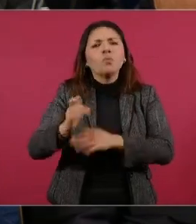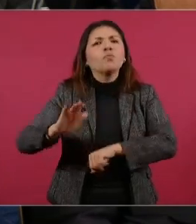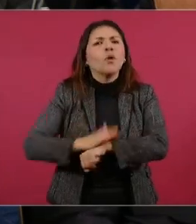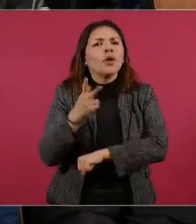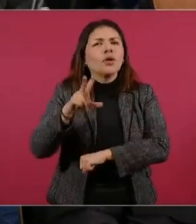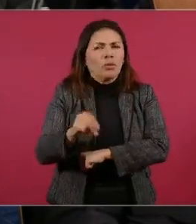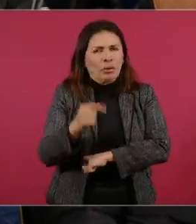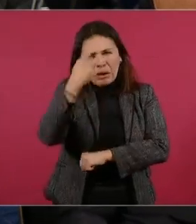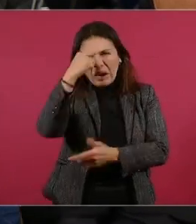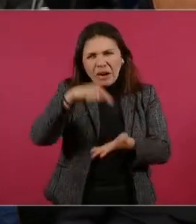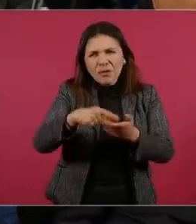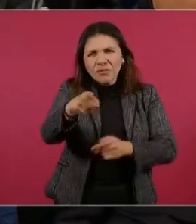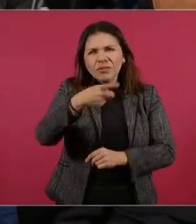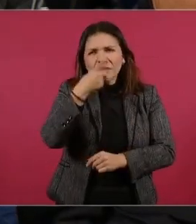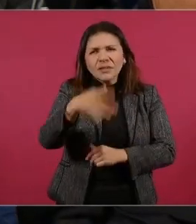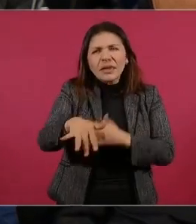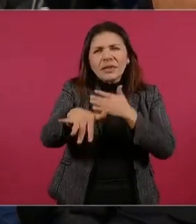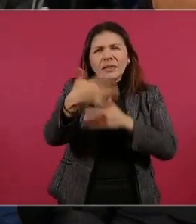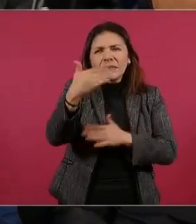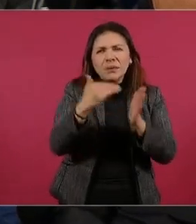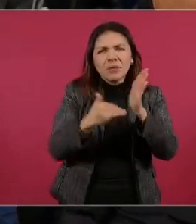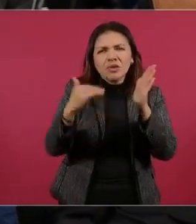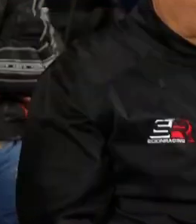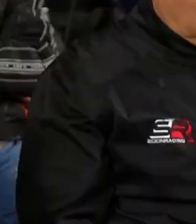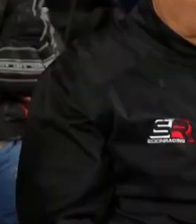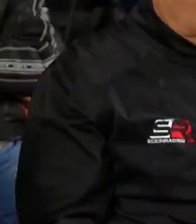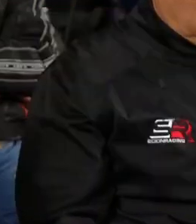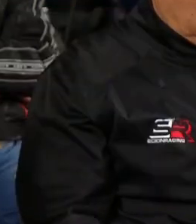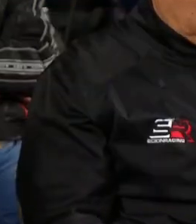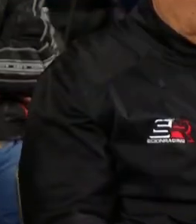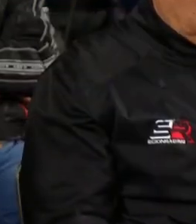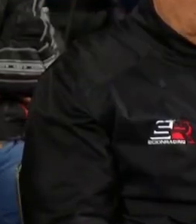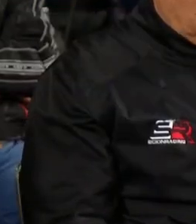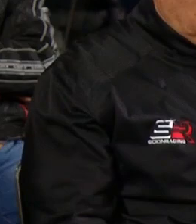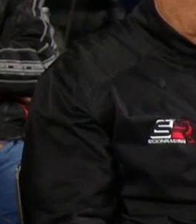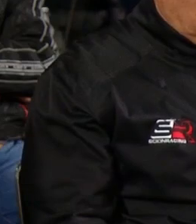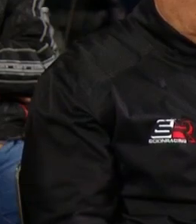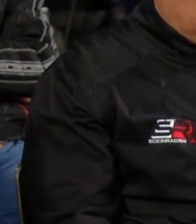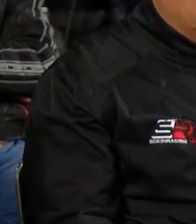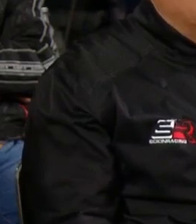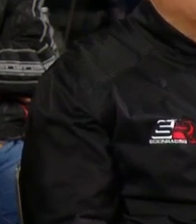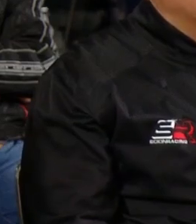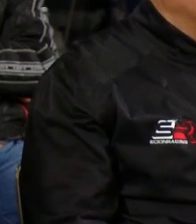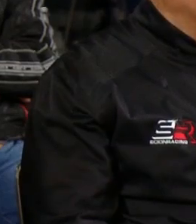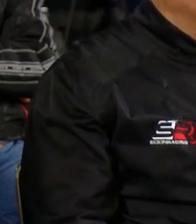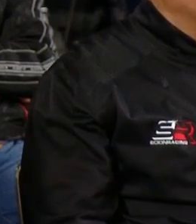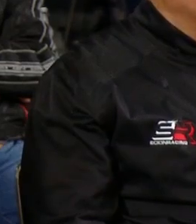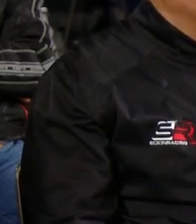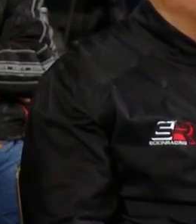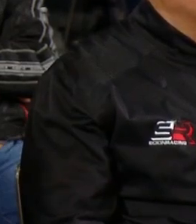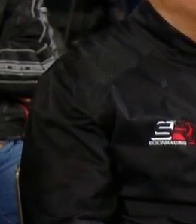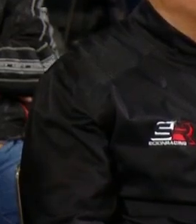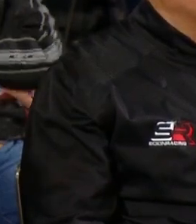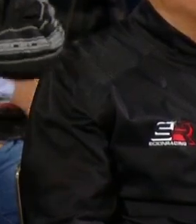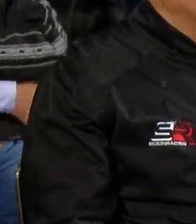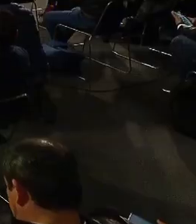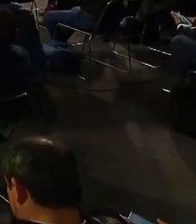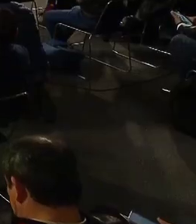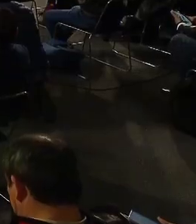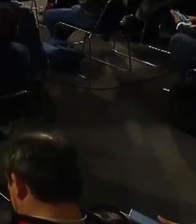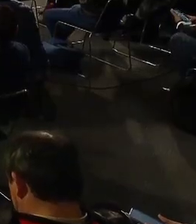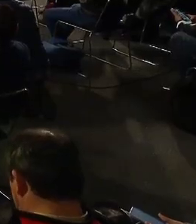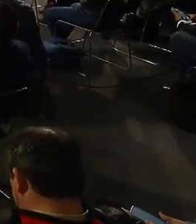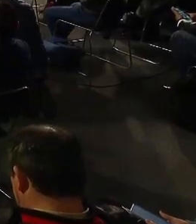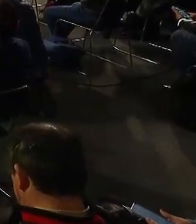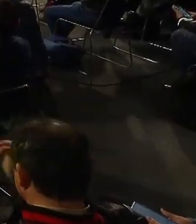creo que son 15 millones mencionaban de estudiantes que que se han beneficiado entonces Ver ver dónde está ese recurso